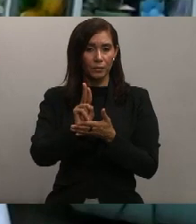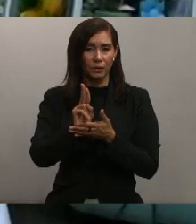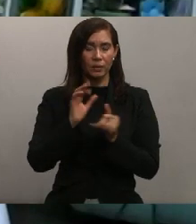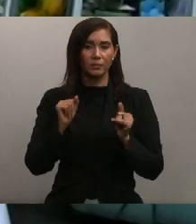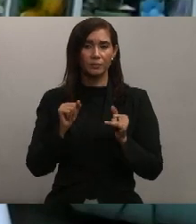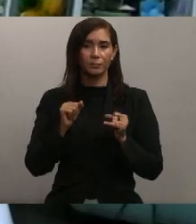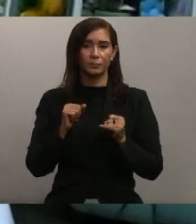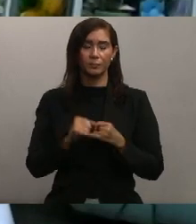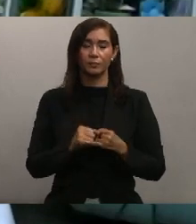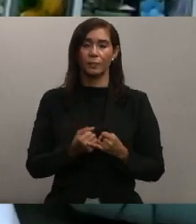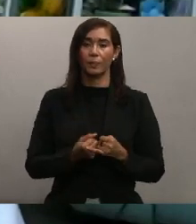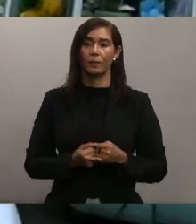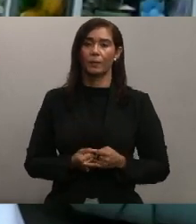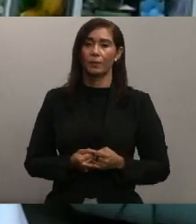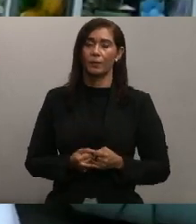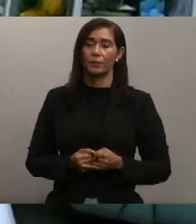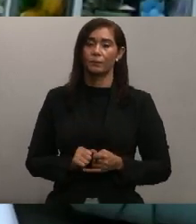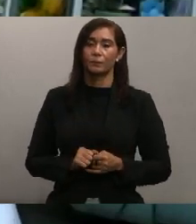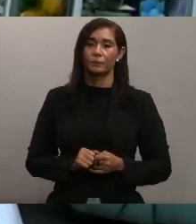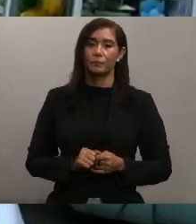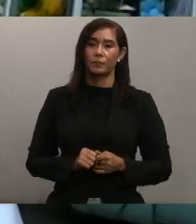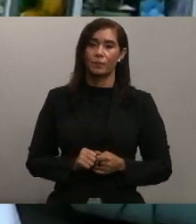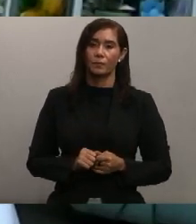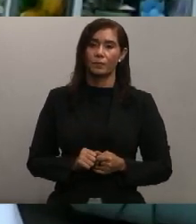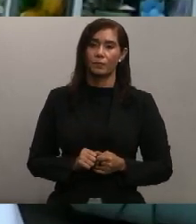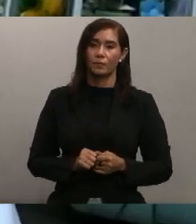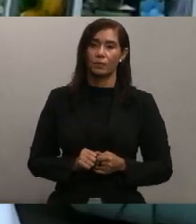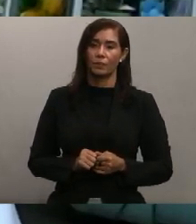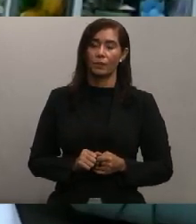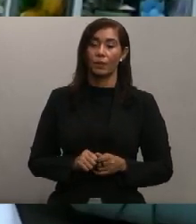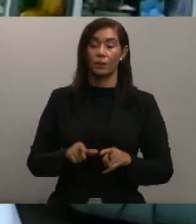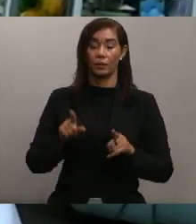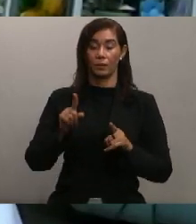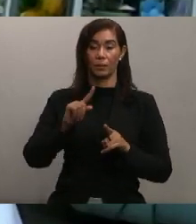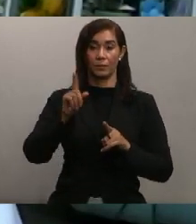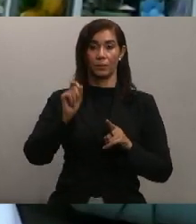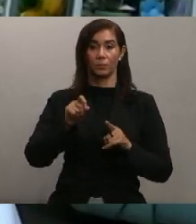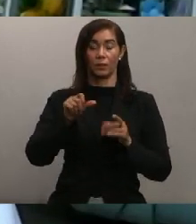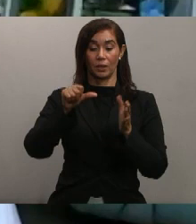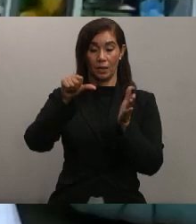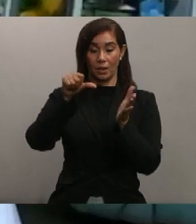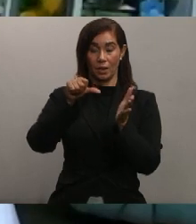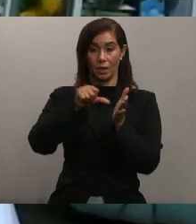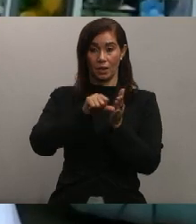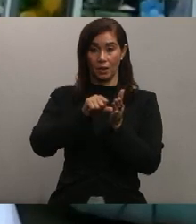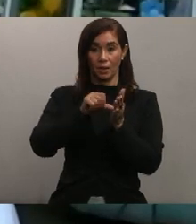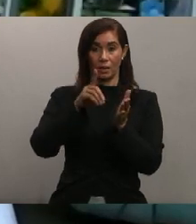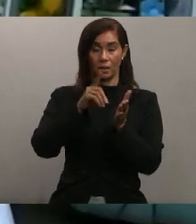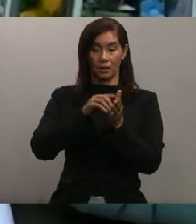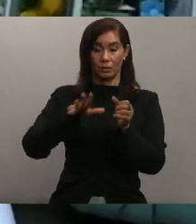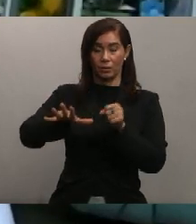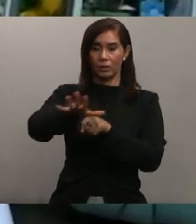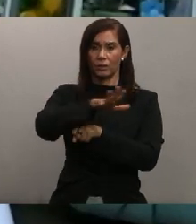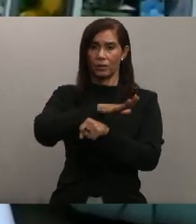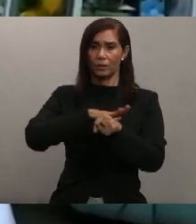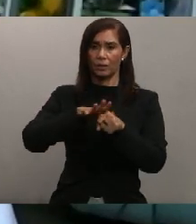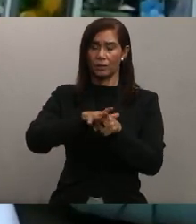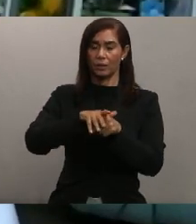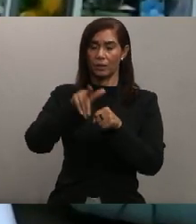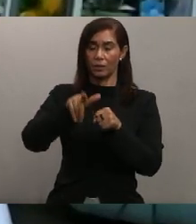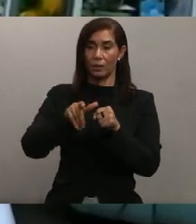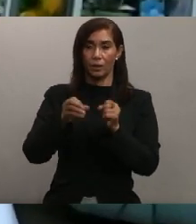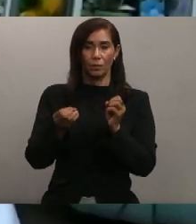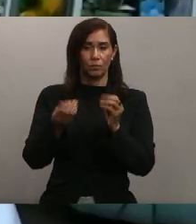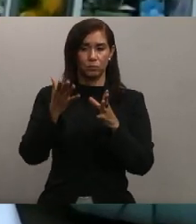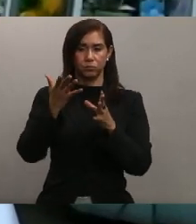aparentemente en la capital dominicana, que es la más infectada por el tema del coronavirus, el comercio comienza a reactivarse y